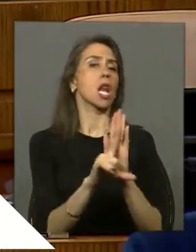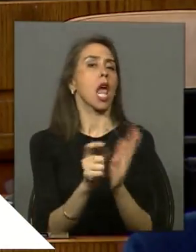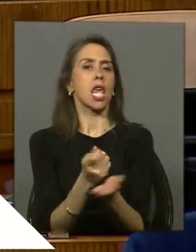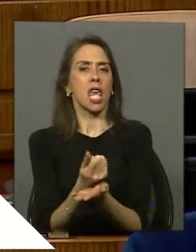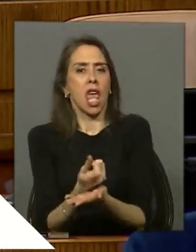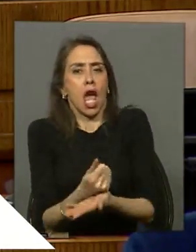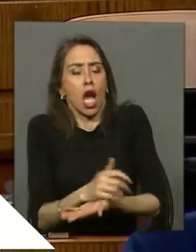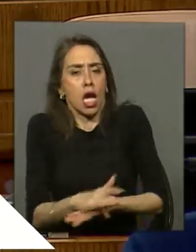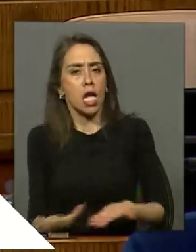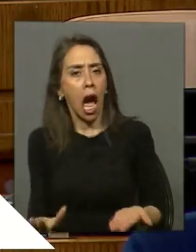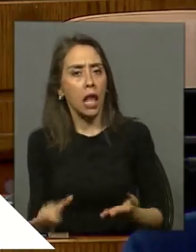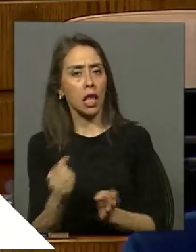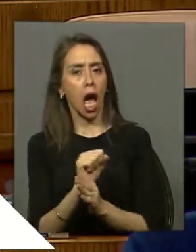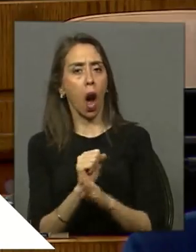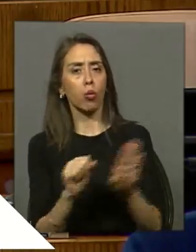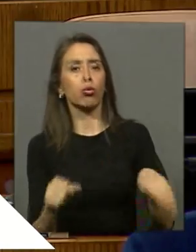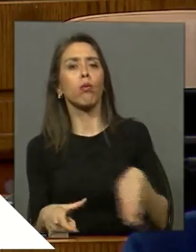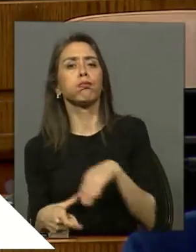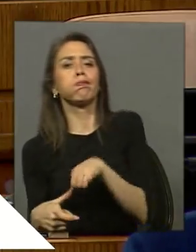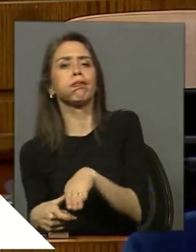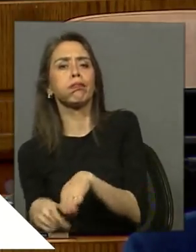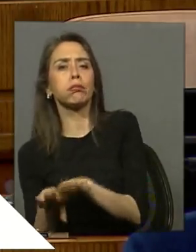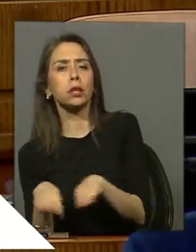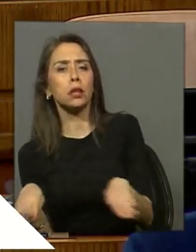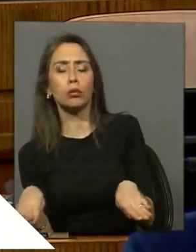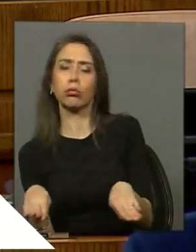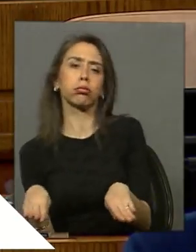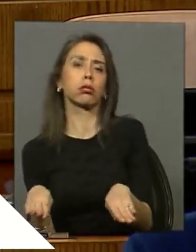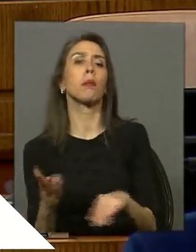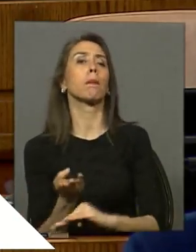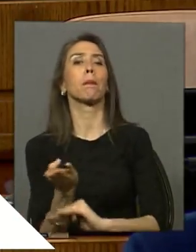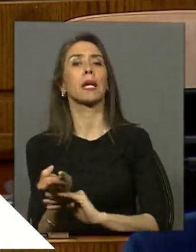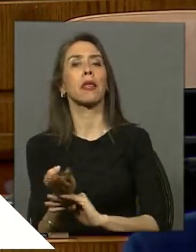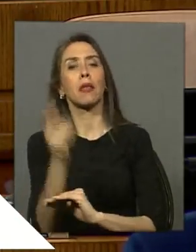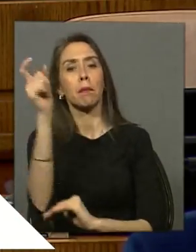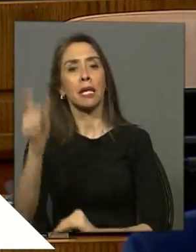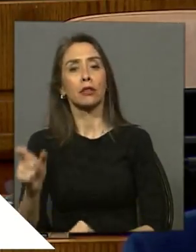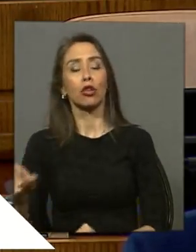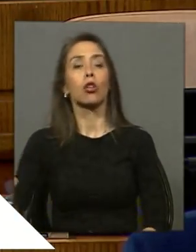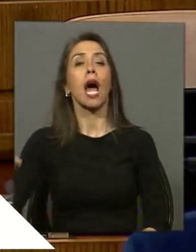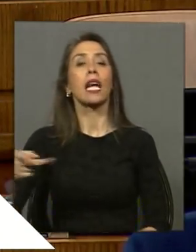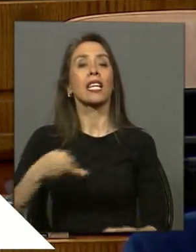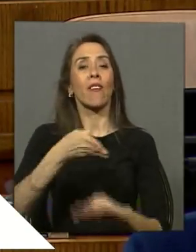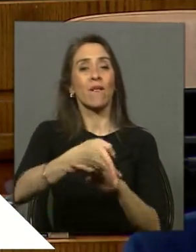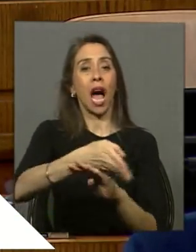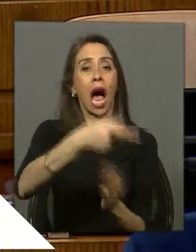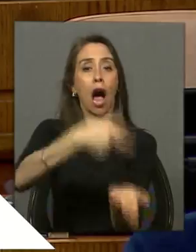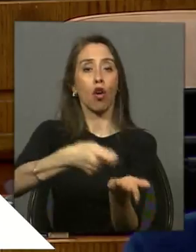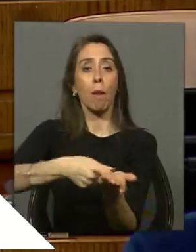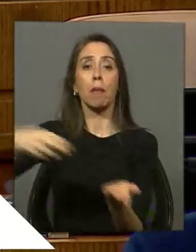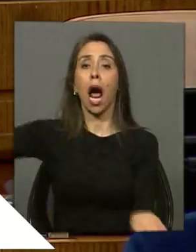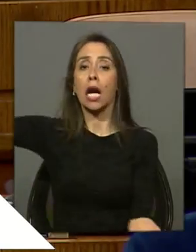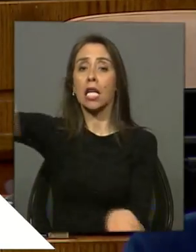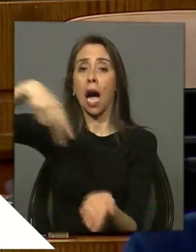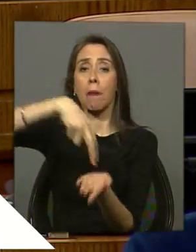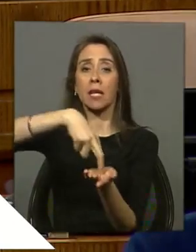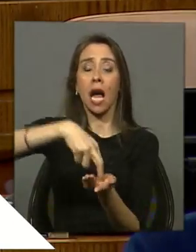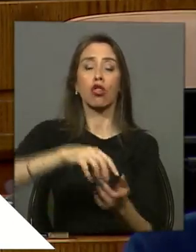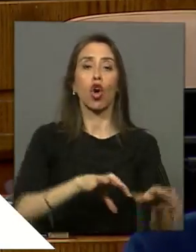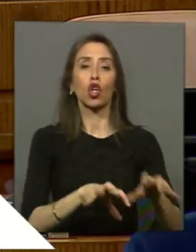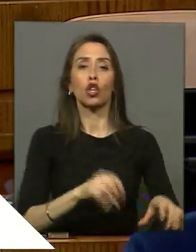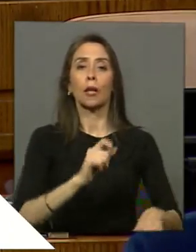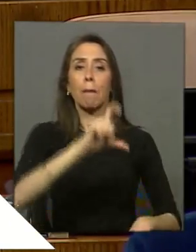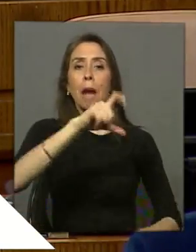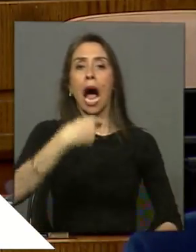una forma de expedirle al consumidor de a pie que termine pagando más por sus productos para subvencionar